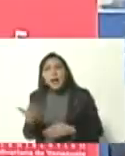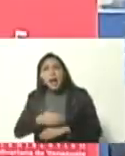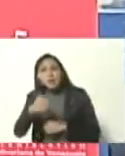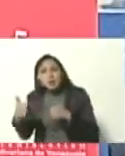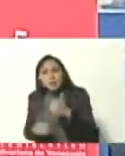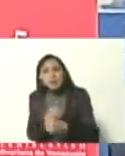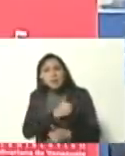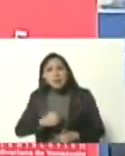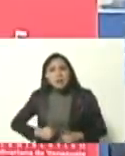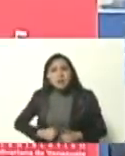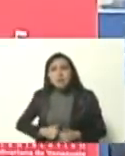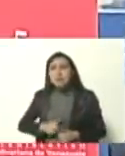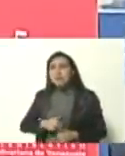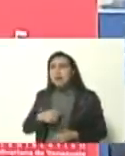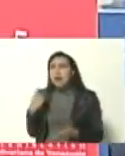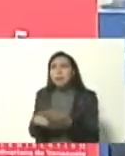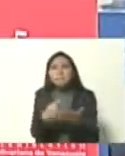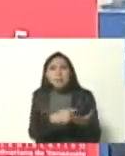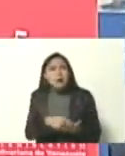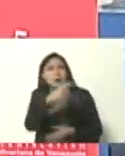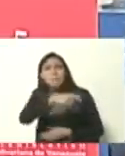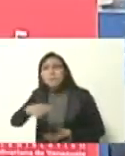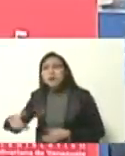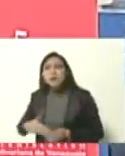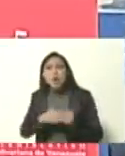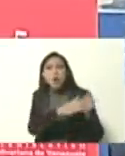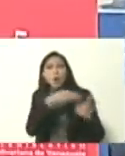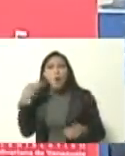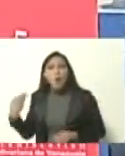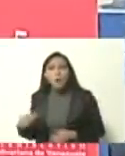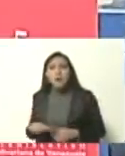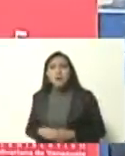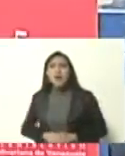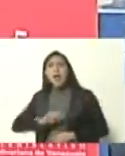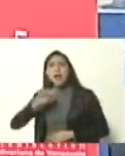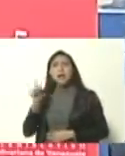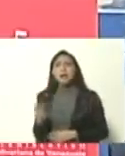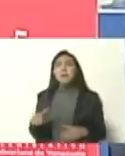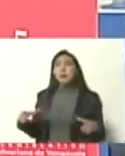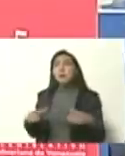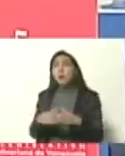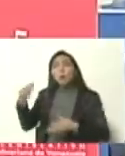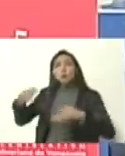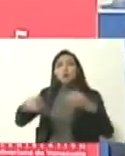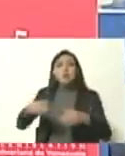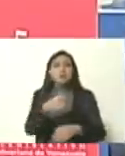contratado, así llamado, a 80 activistas juveniles de Primera Justicia. ¡80!